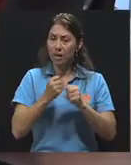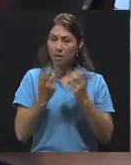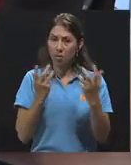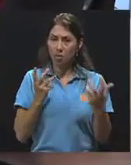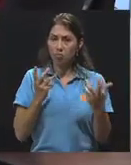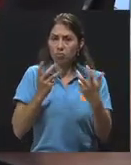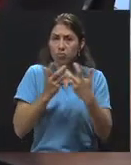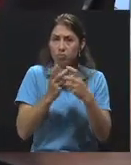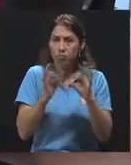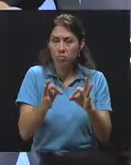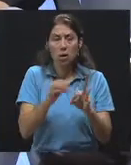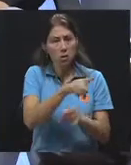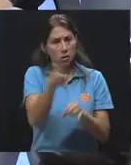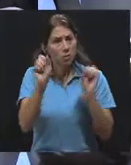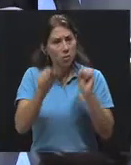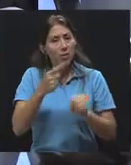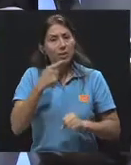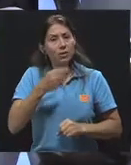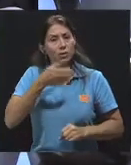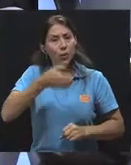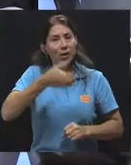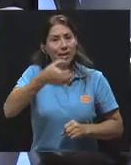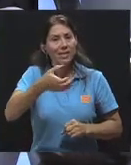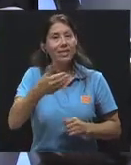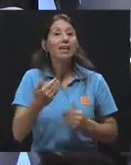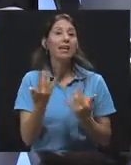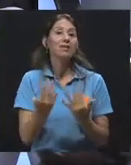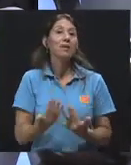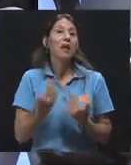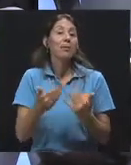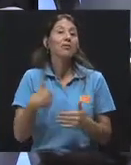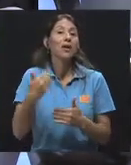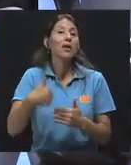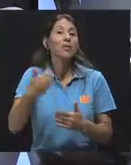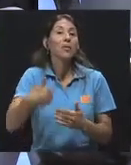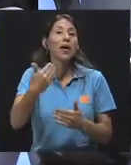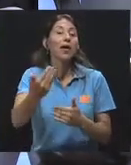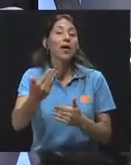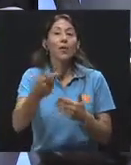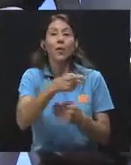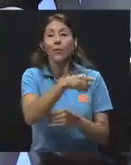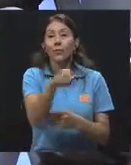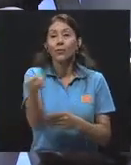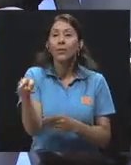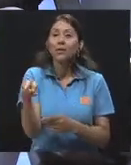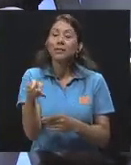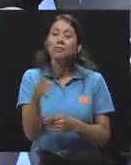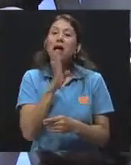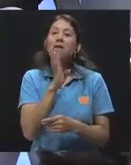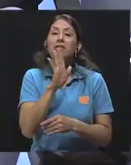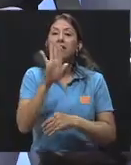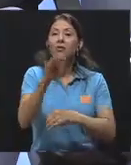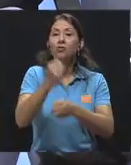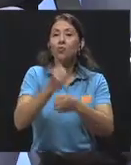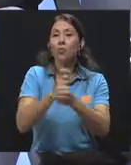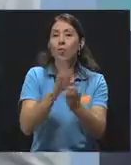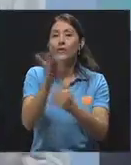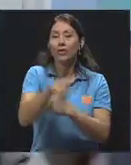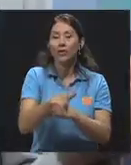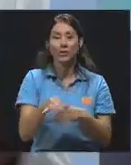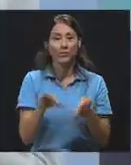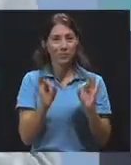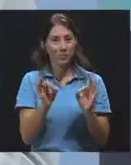sea, toda sugerencia. Y esperamos que luego hayan CETAVianos, como les decimos aquí. Muy bien. Hablando de sus proyectos.